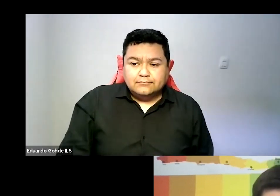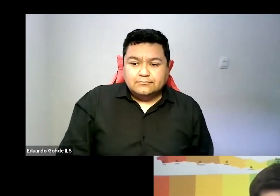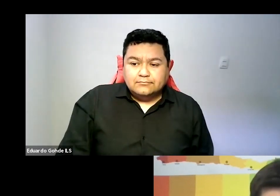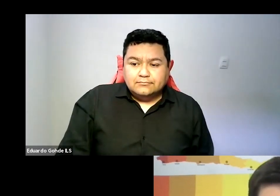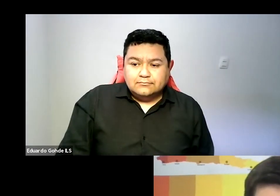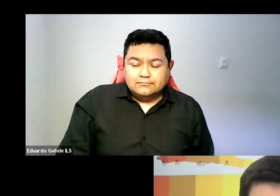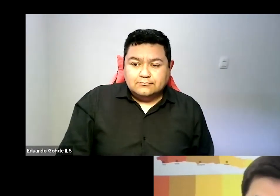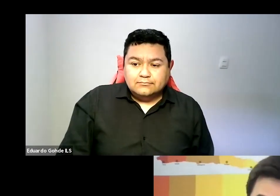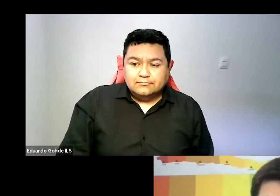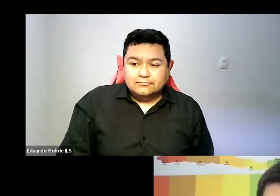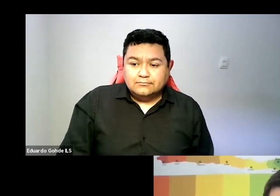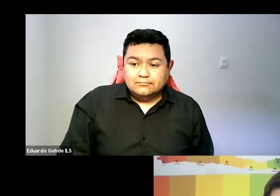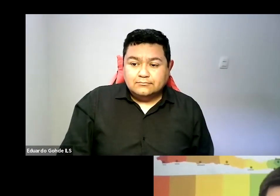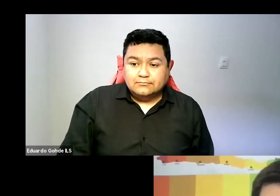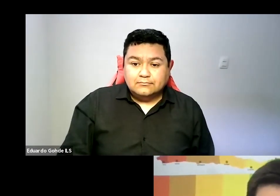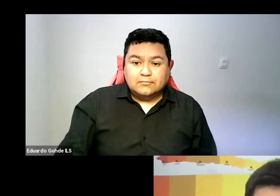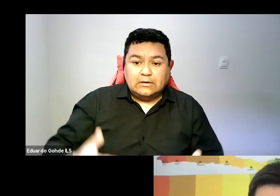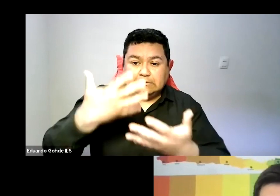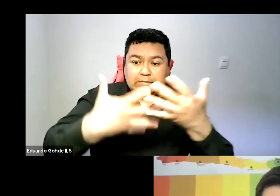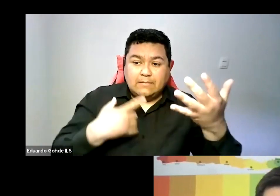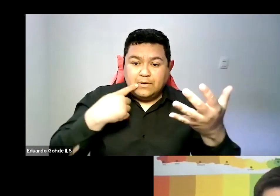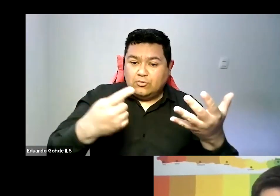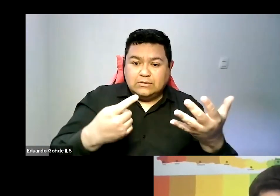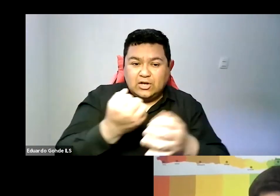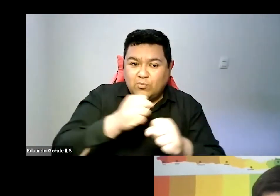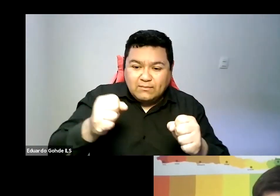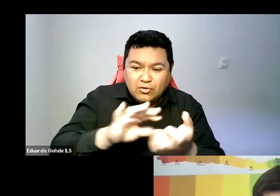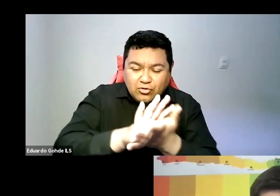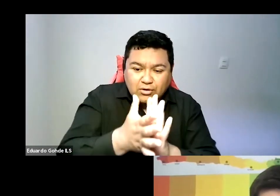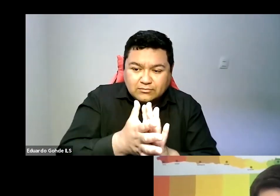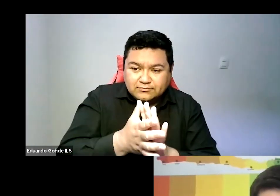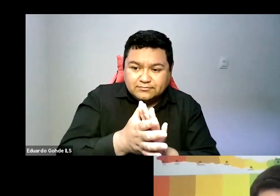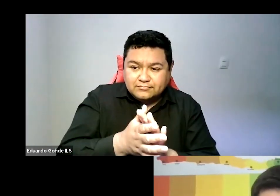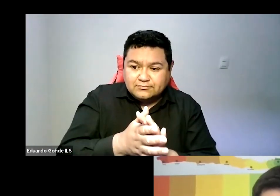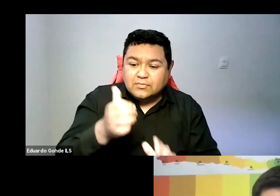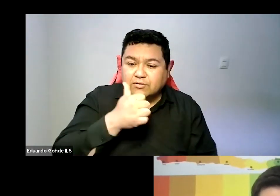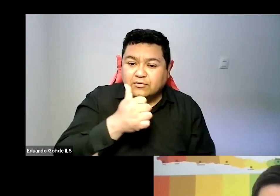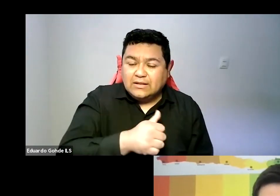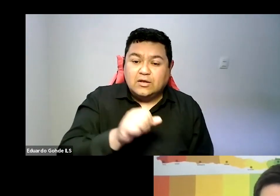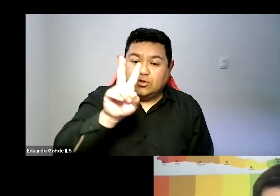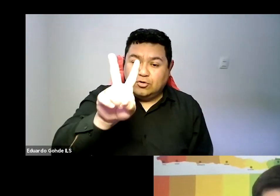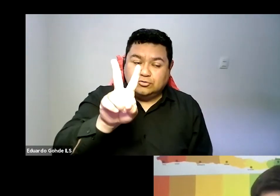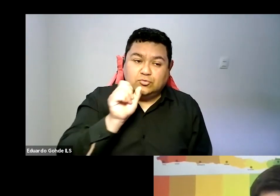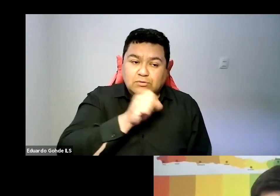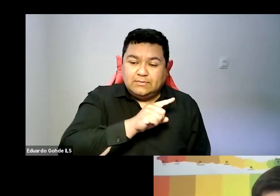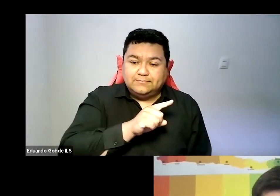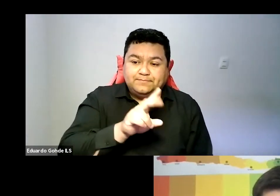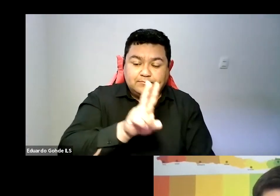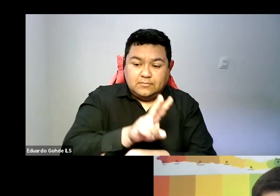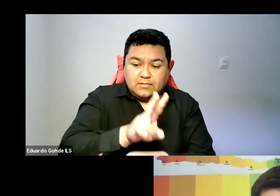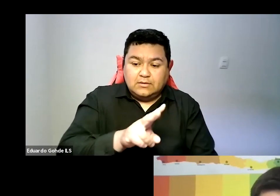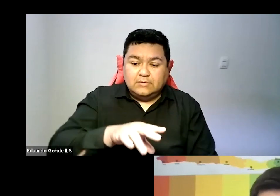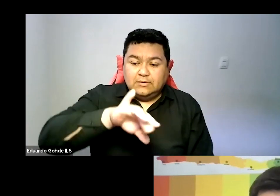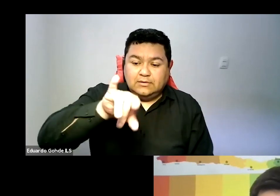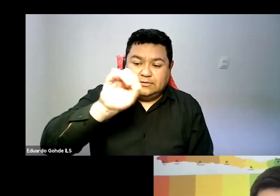Quiero hacer dos preguntas más, tenemos muchas en verdad, pero no vamos a alcanzar a revisarlas todas, solo las últimas dos. La profesora